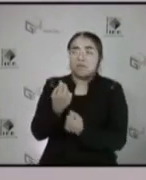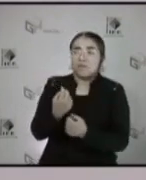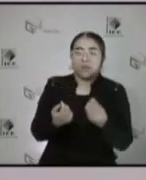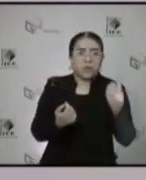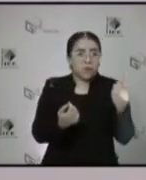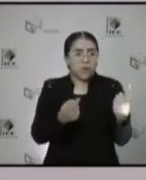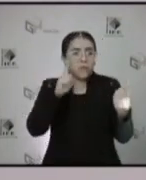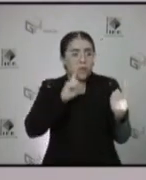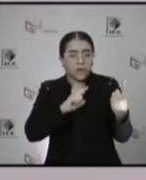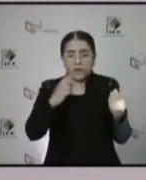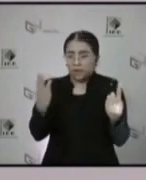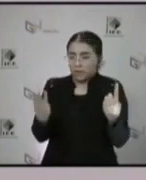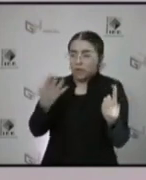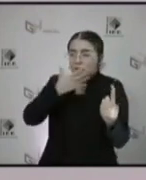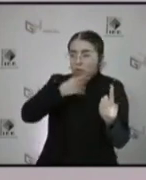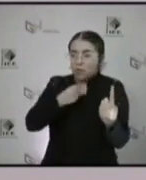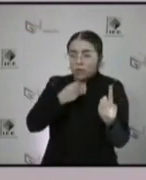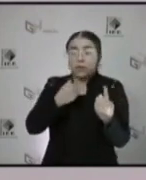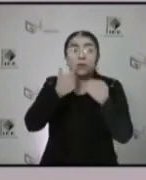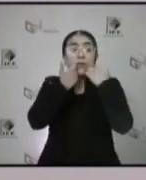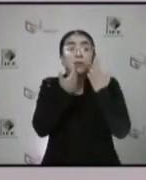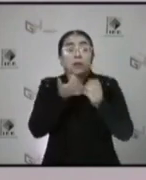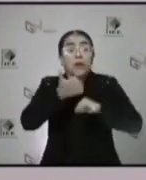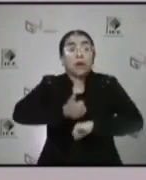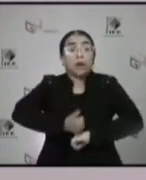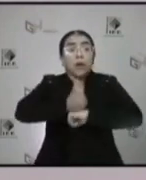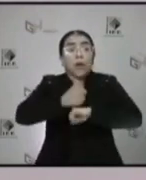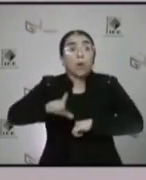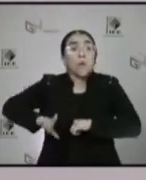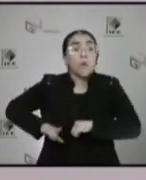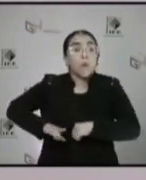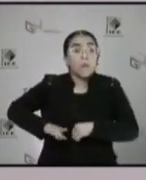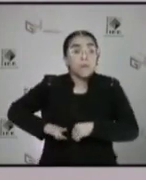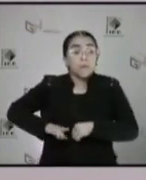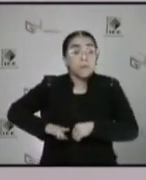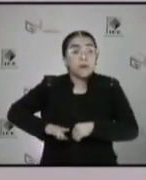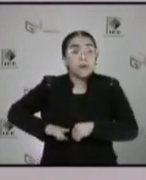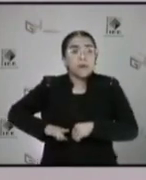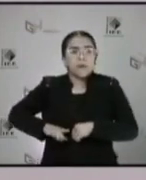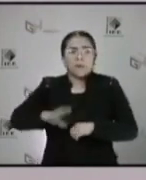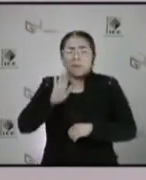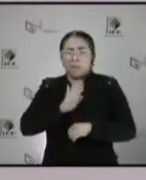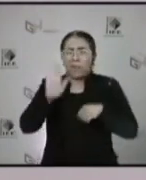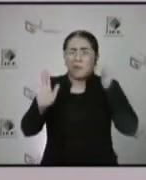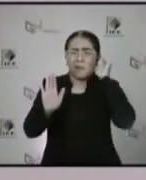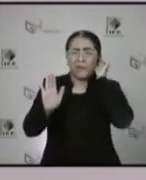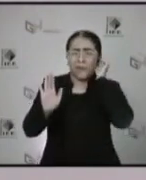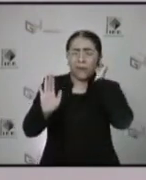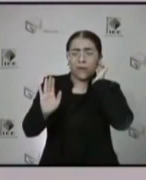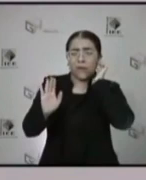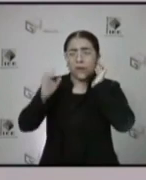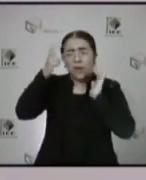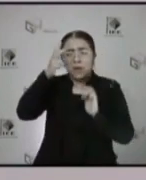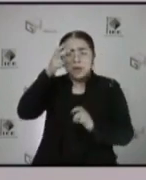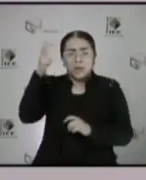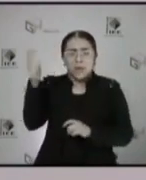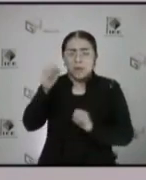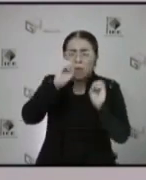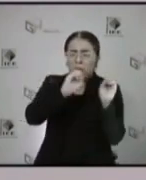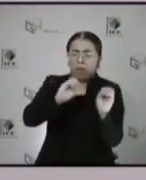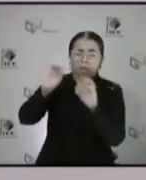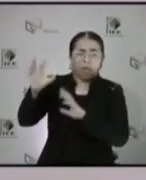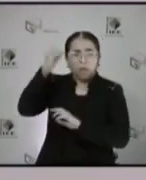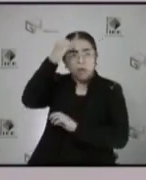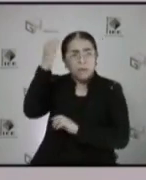que deseamos gobernar el Estado de Hidalgo. Nuestro Estado que ha sido olvidado por los políticos. Nuestro medio